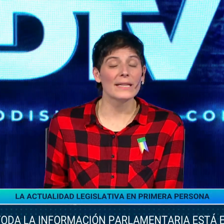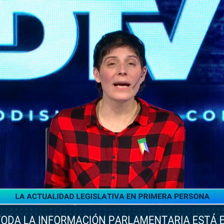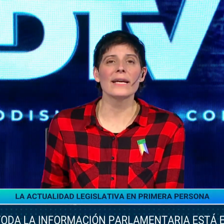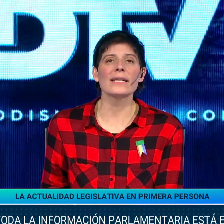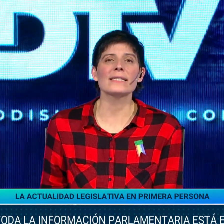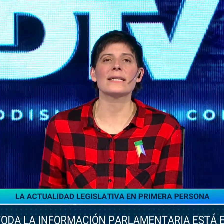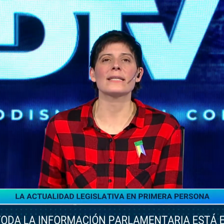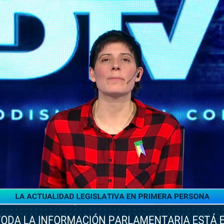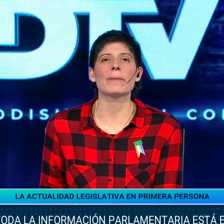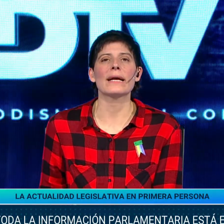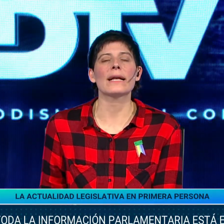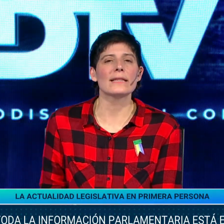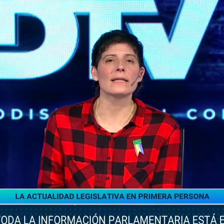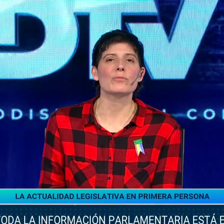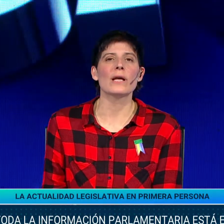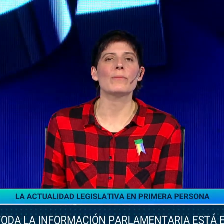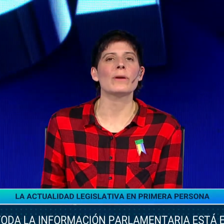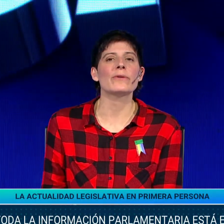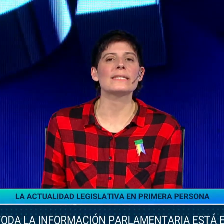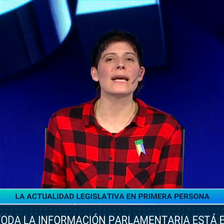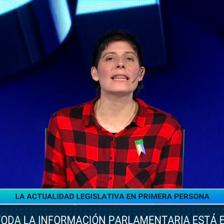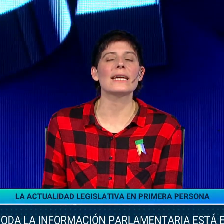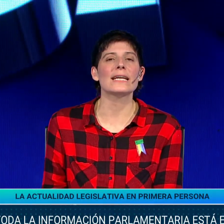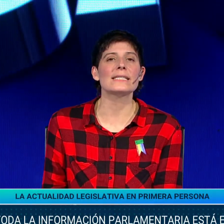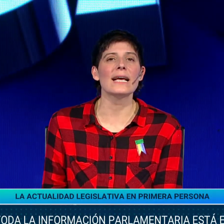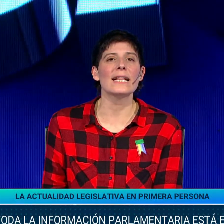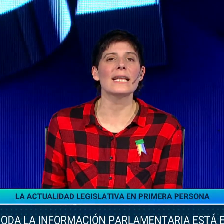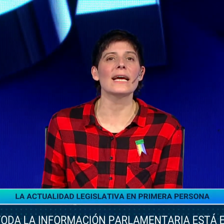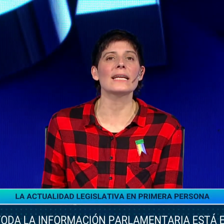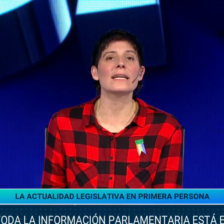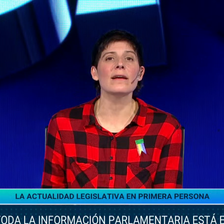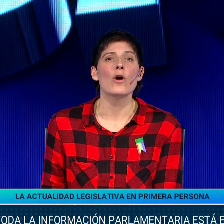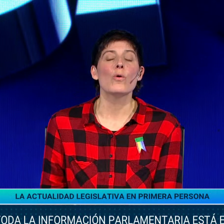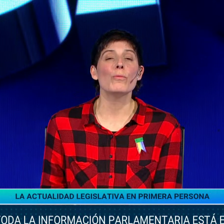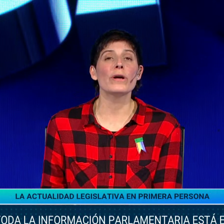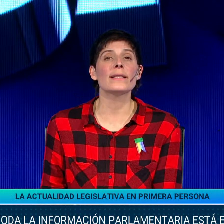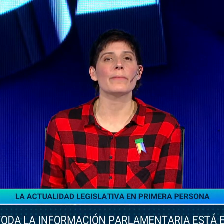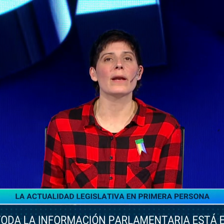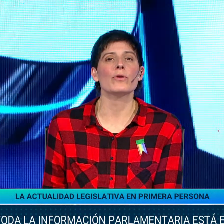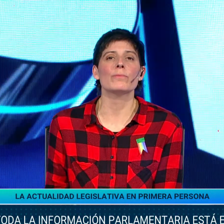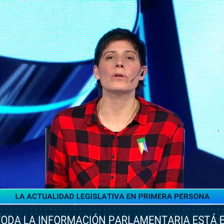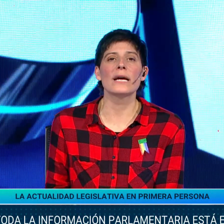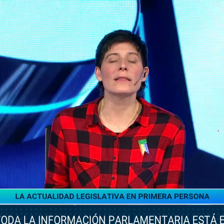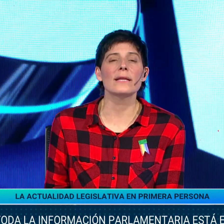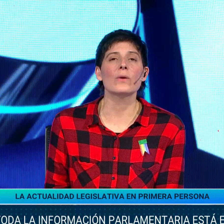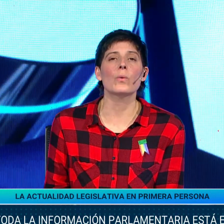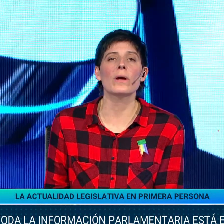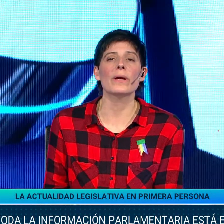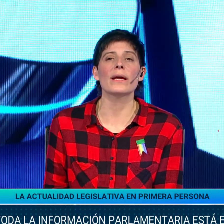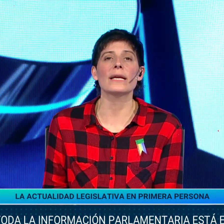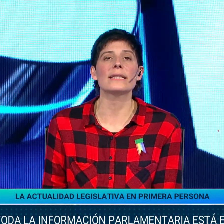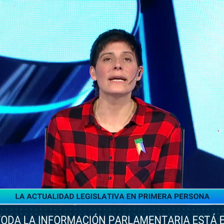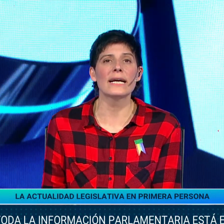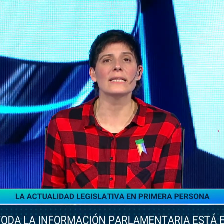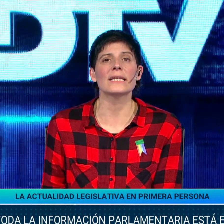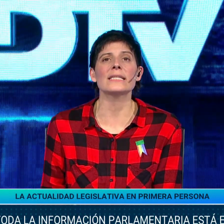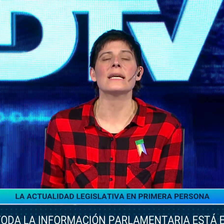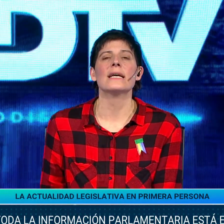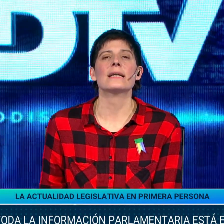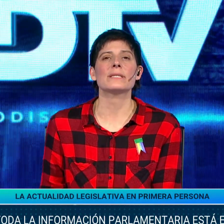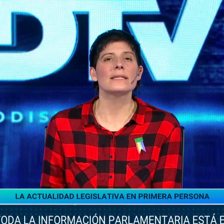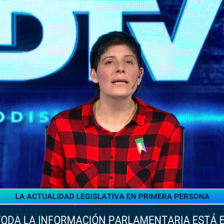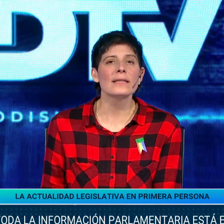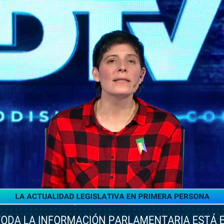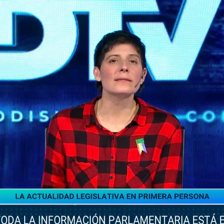labor parlamentaria. Se trata de Pamela Caletti, diputada por la provincia de Salta, y un bloque también muy importante, 9